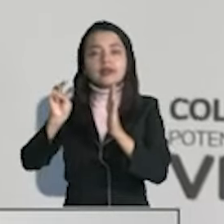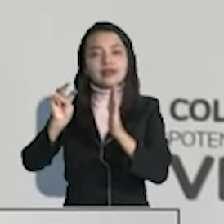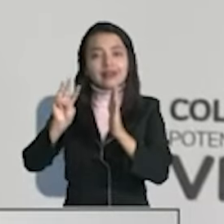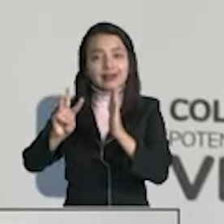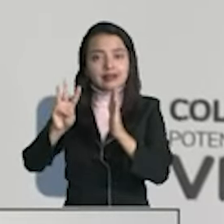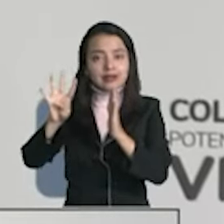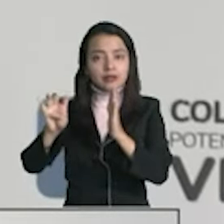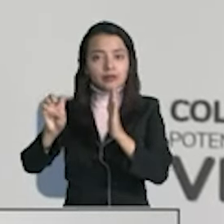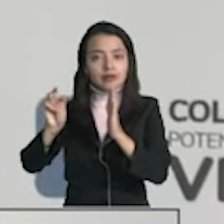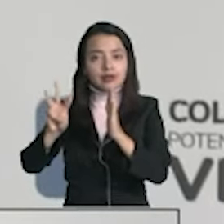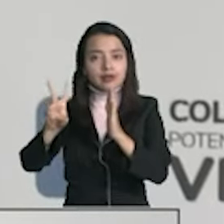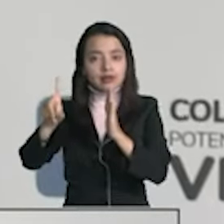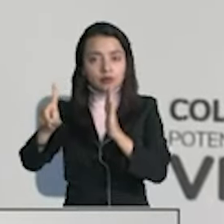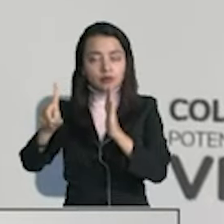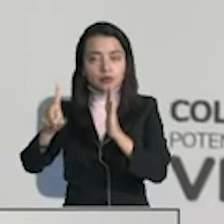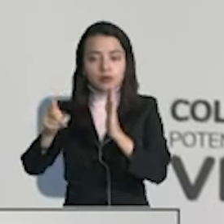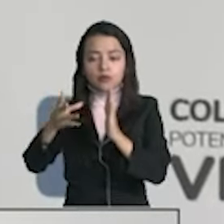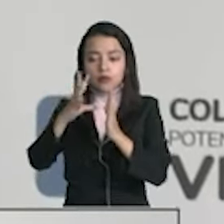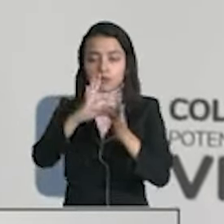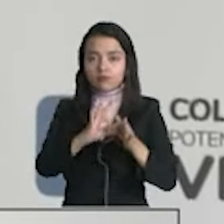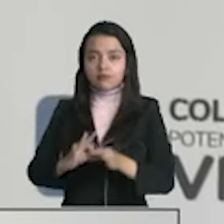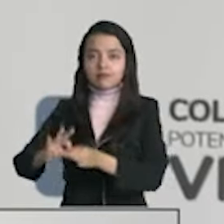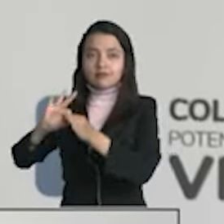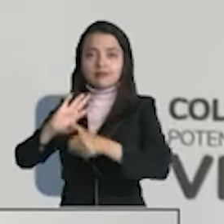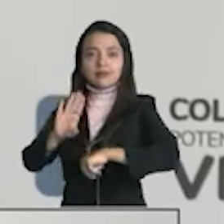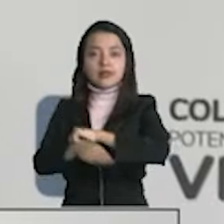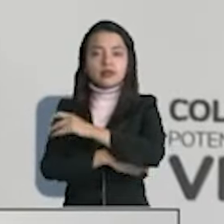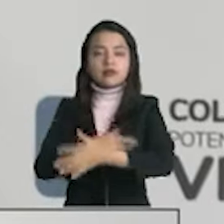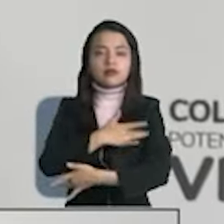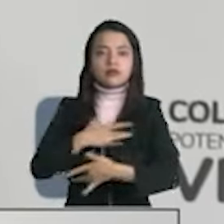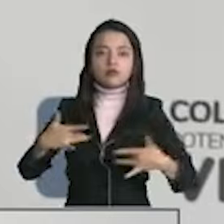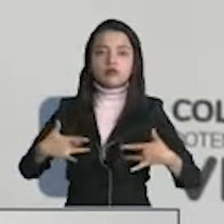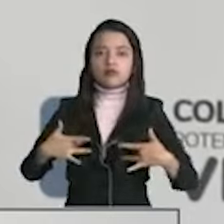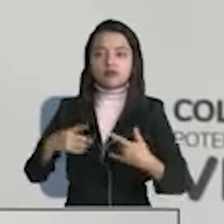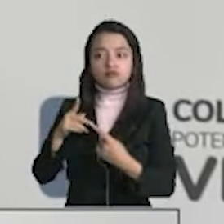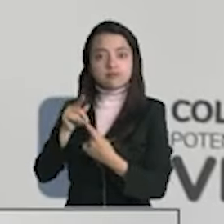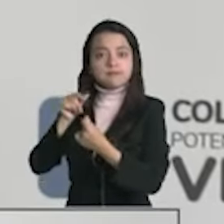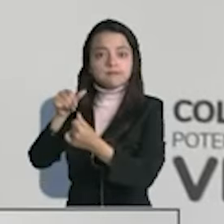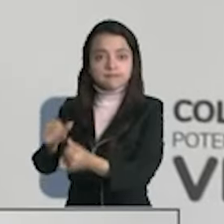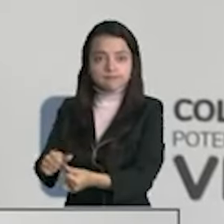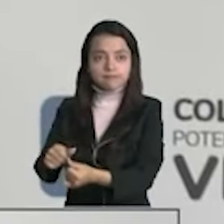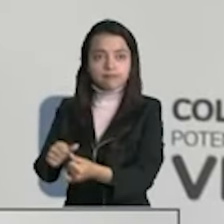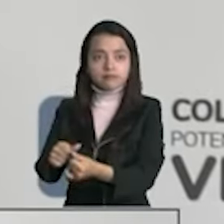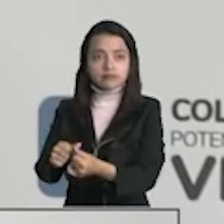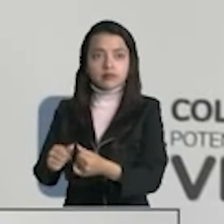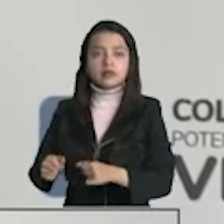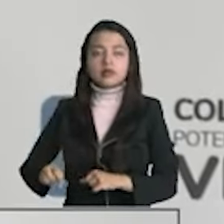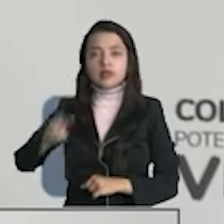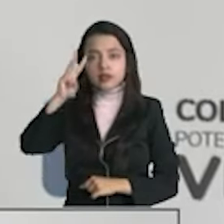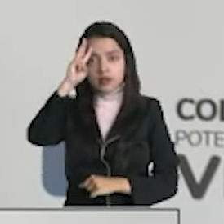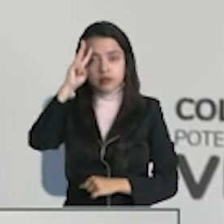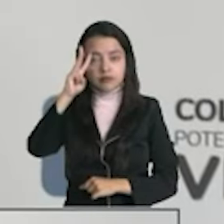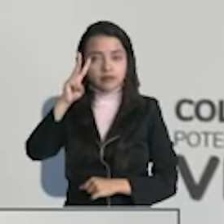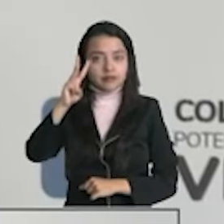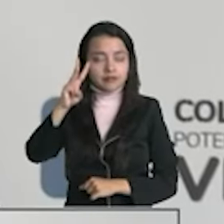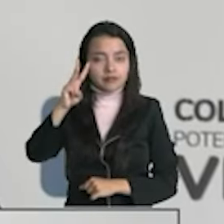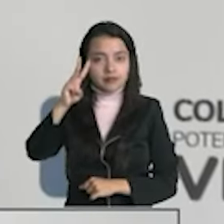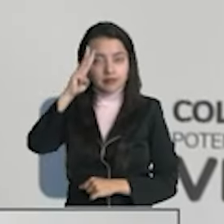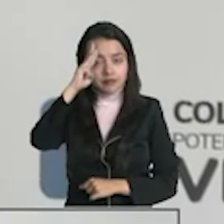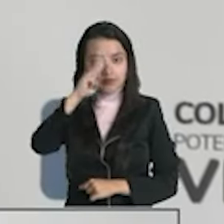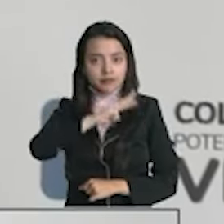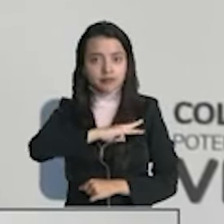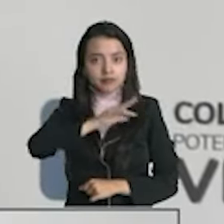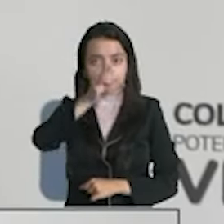con recursos de Fondo Paz y con la gran capacidad técnica científica del Hospital Militar Central,